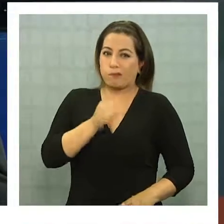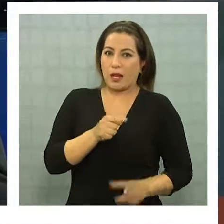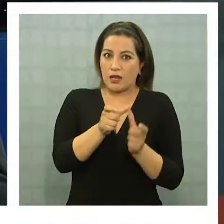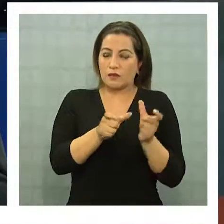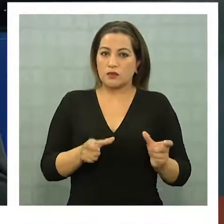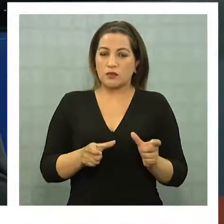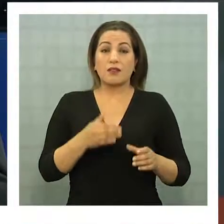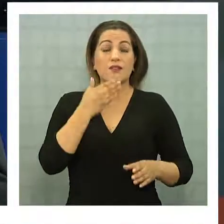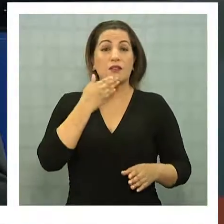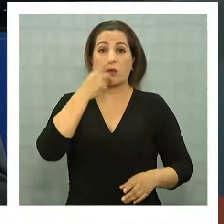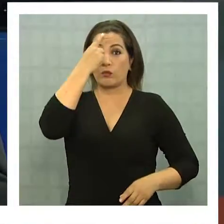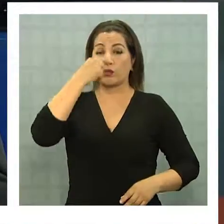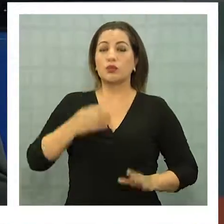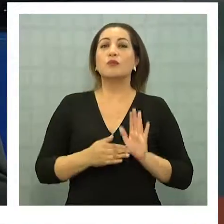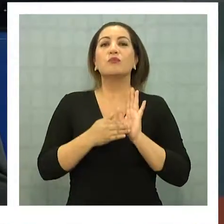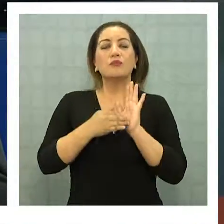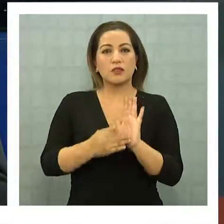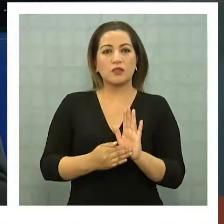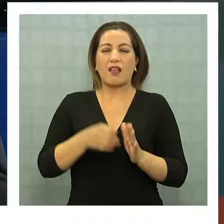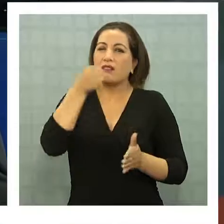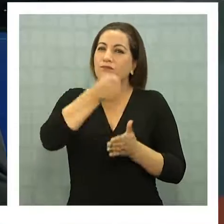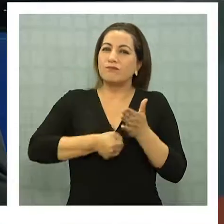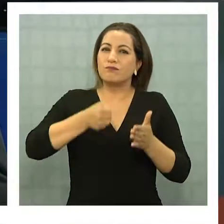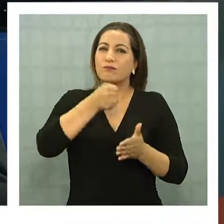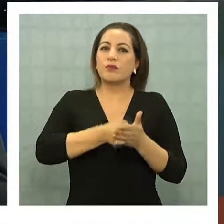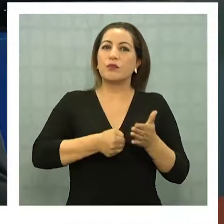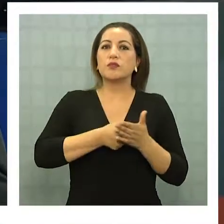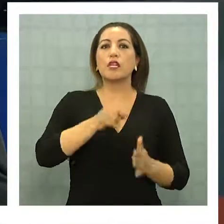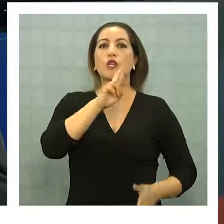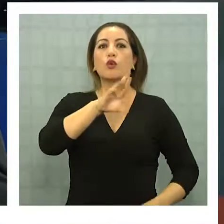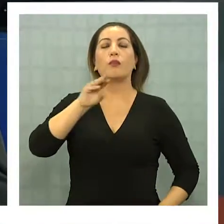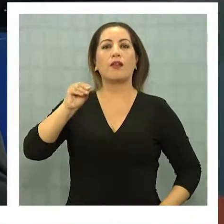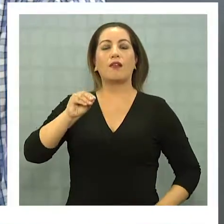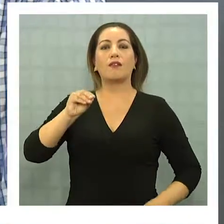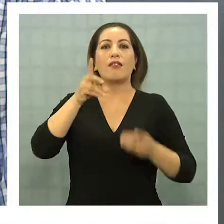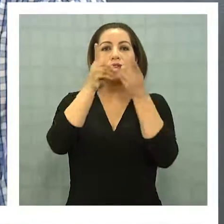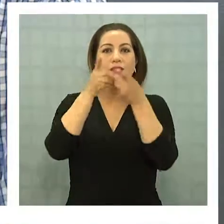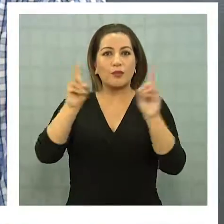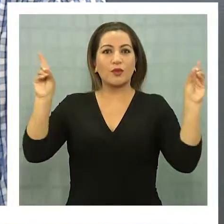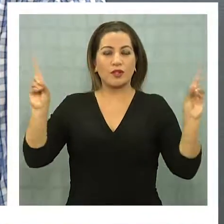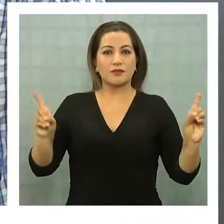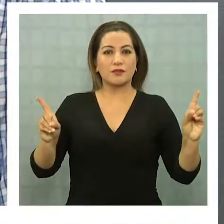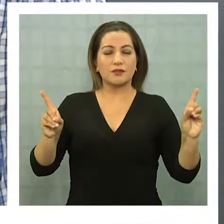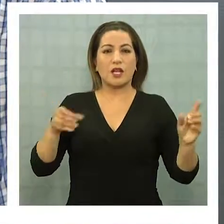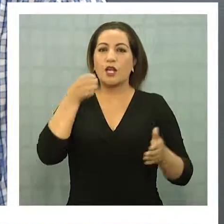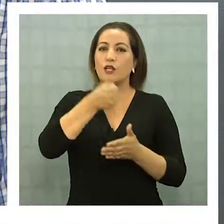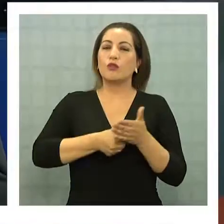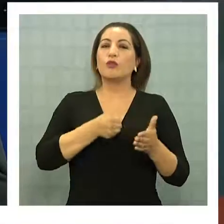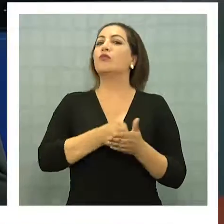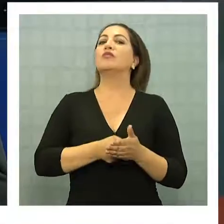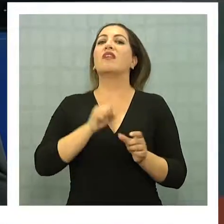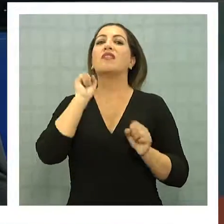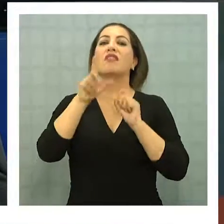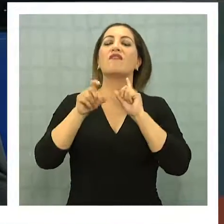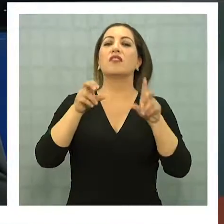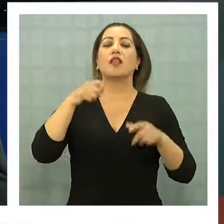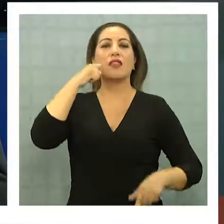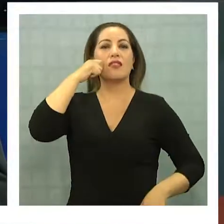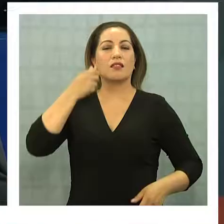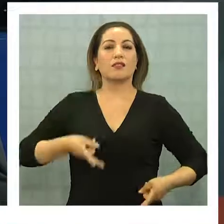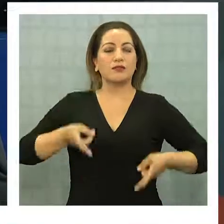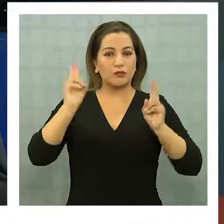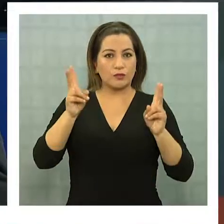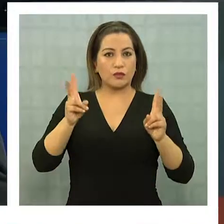lado, lo que también muestra el museo es la lucha por la recuperación de la democracia, la lucha por la defensa de los derechos humanos,